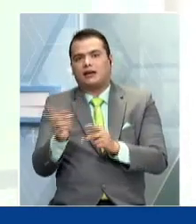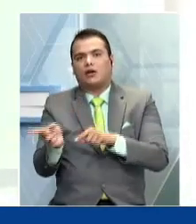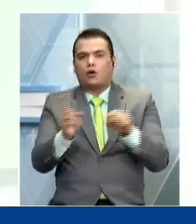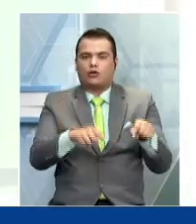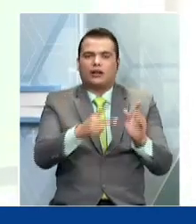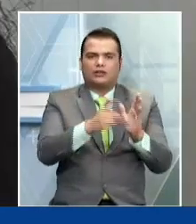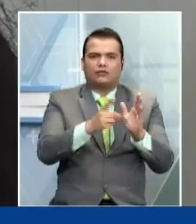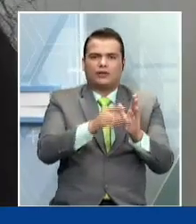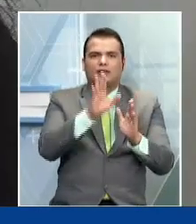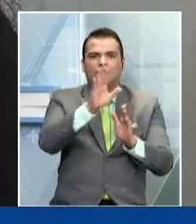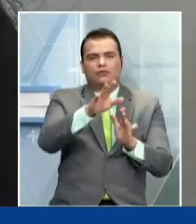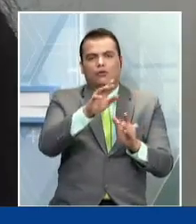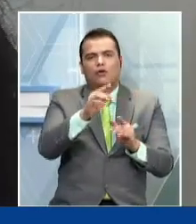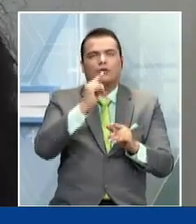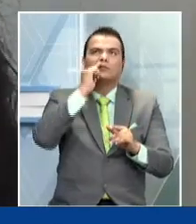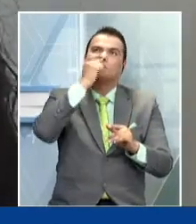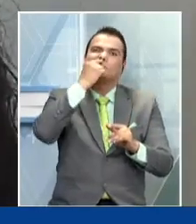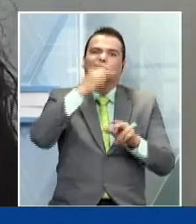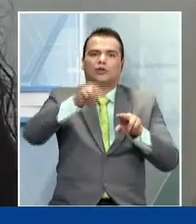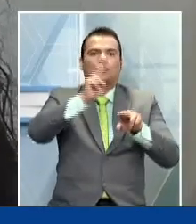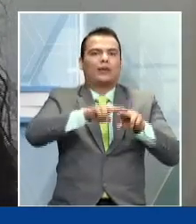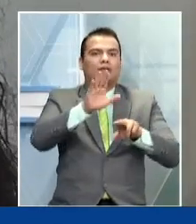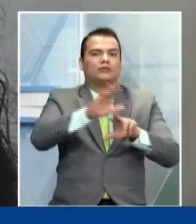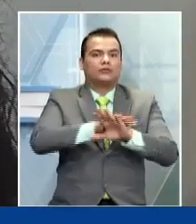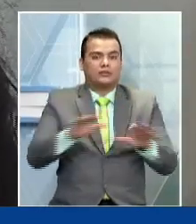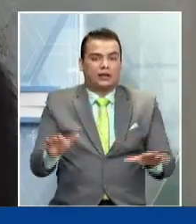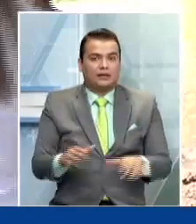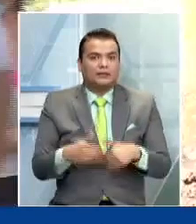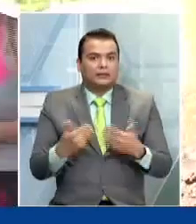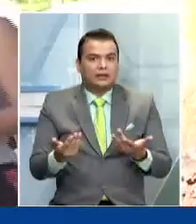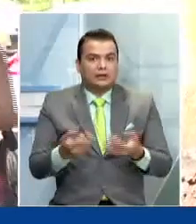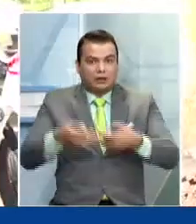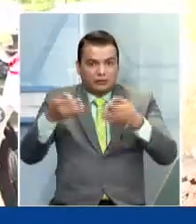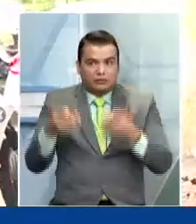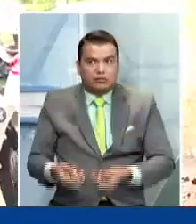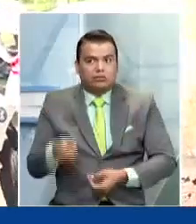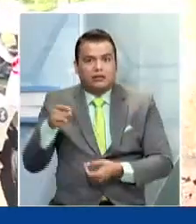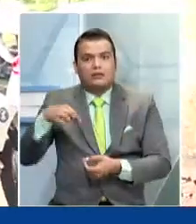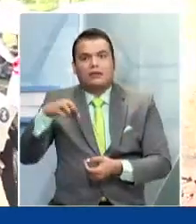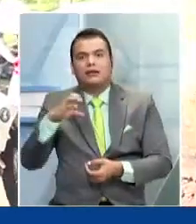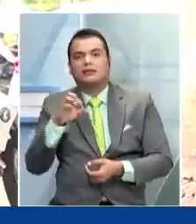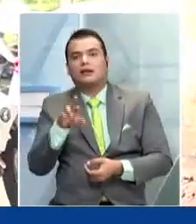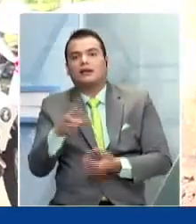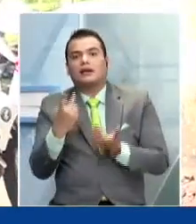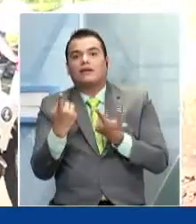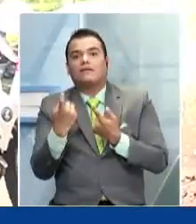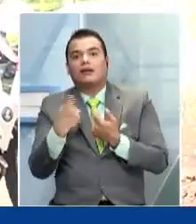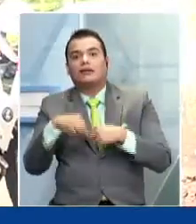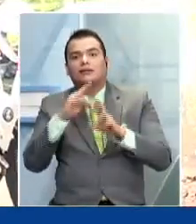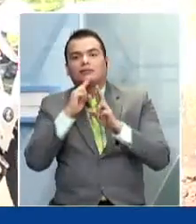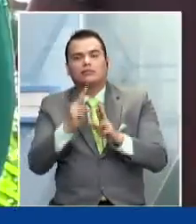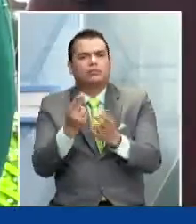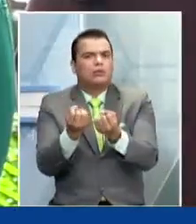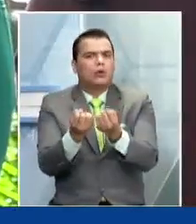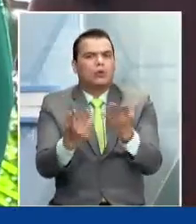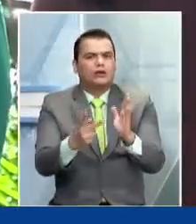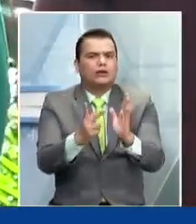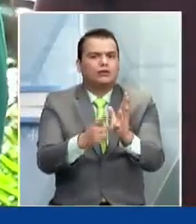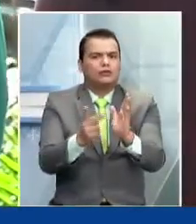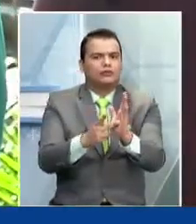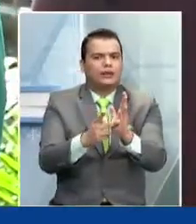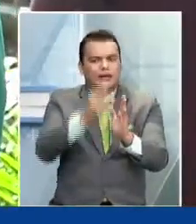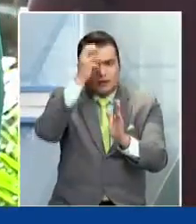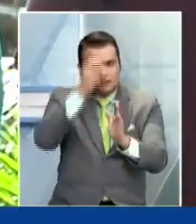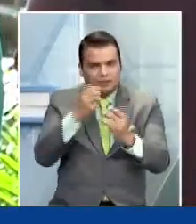es decir, un 12%. Sin embargo, son alrededor de 2.000 resultados de las pruebas PCR los que están represados. Muchos se